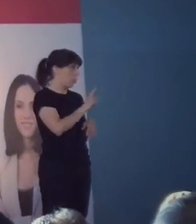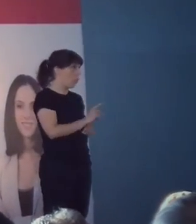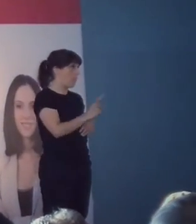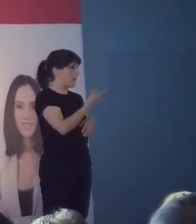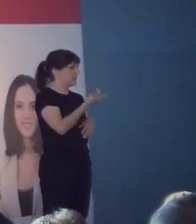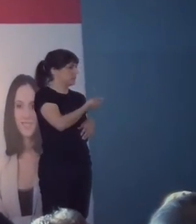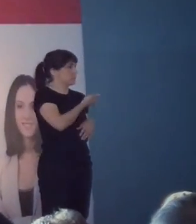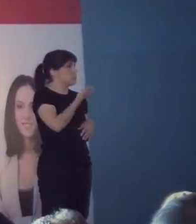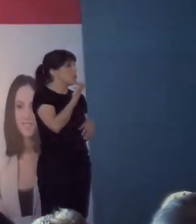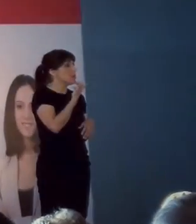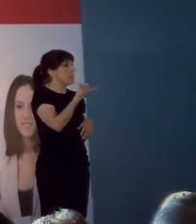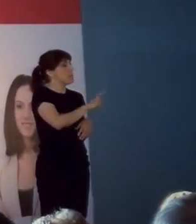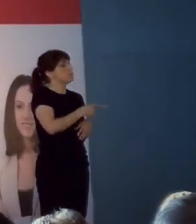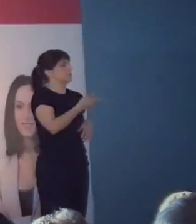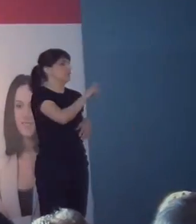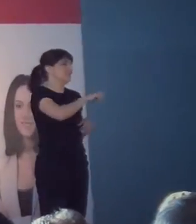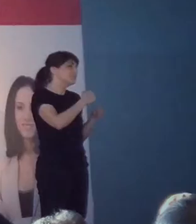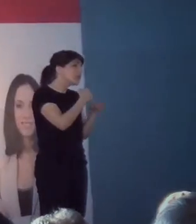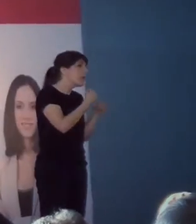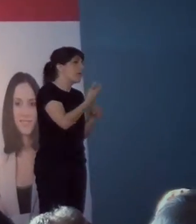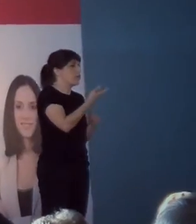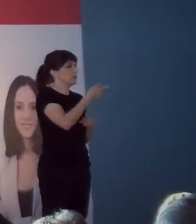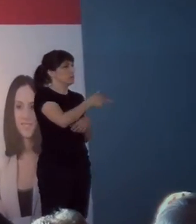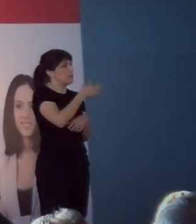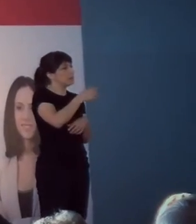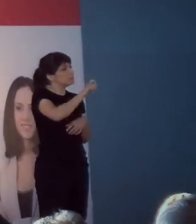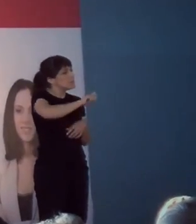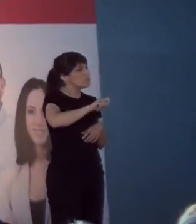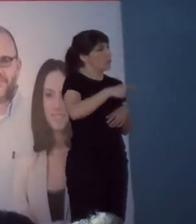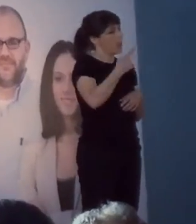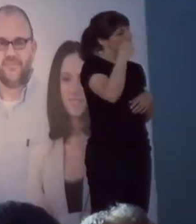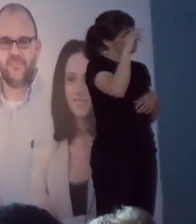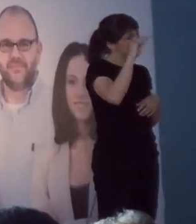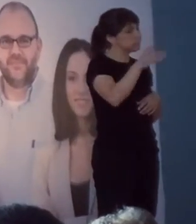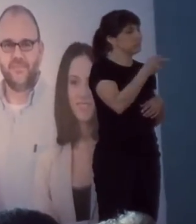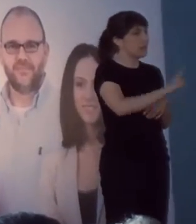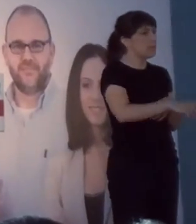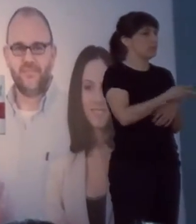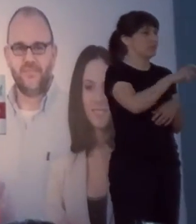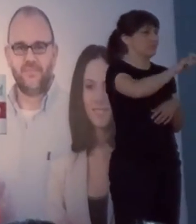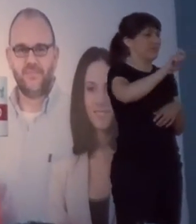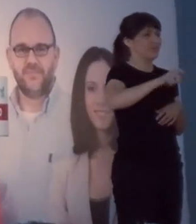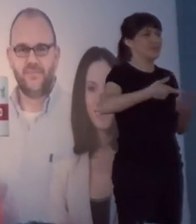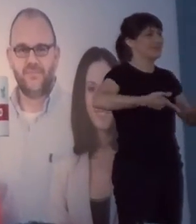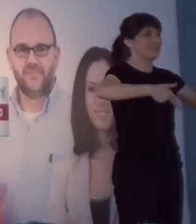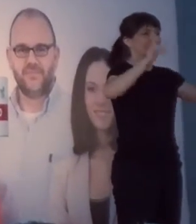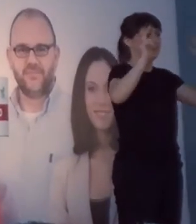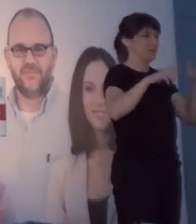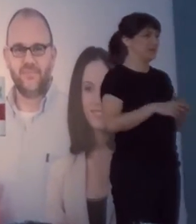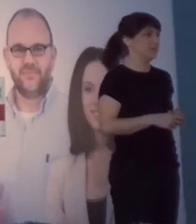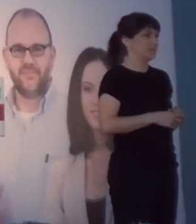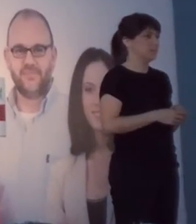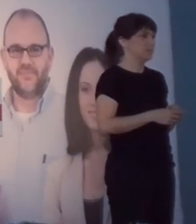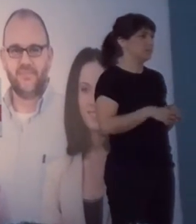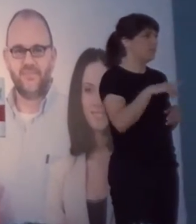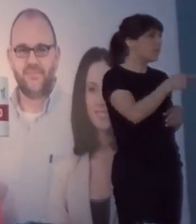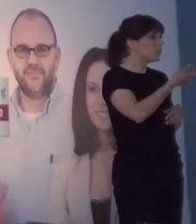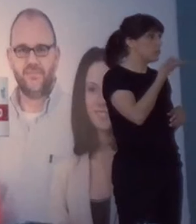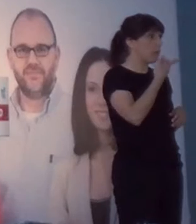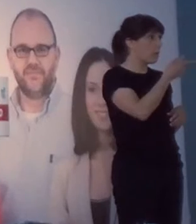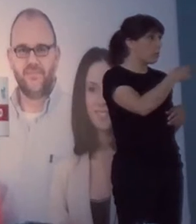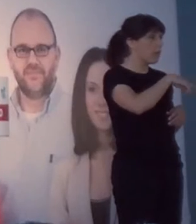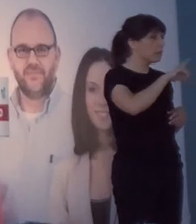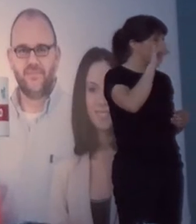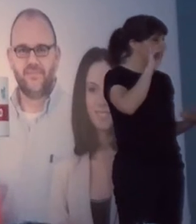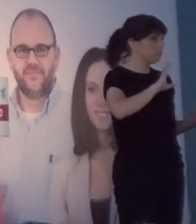dos obreiros, dos trabajadores, dos intelectuales e das persoas célebres do mundo. Non estaban todos cando se uniron